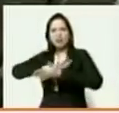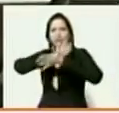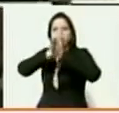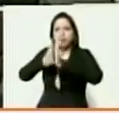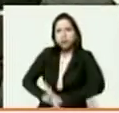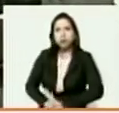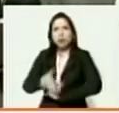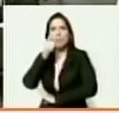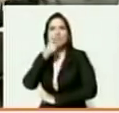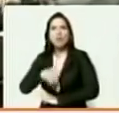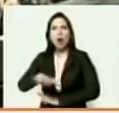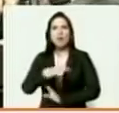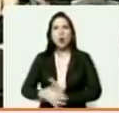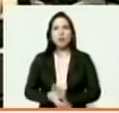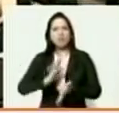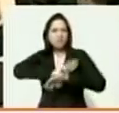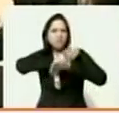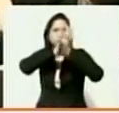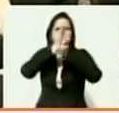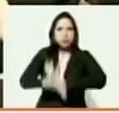pueblo, triturarlo,